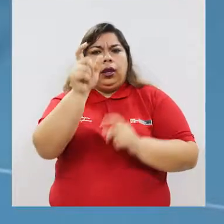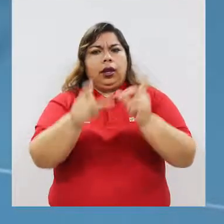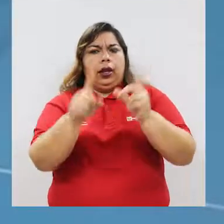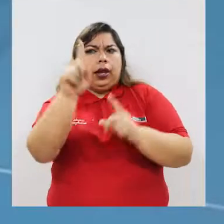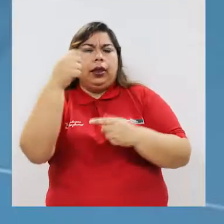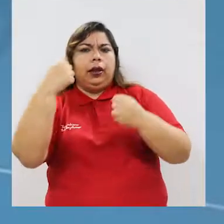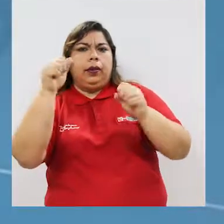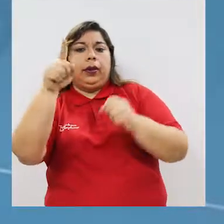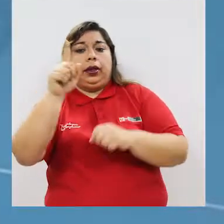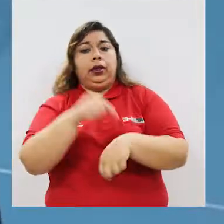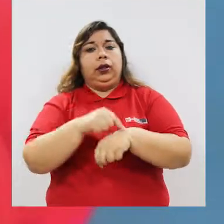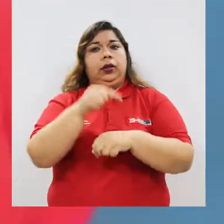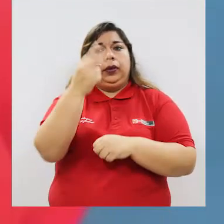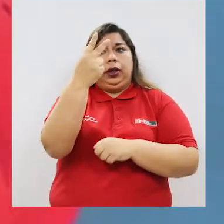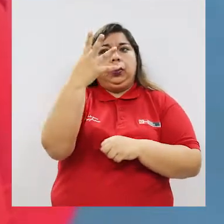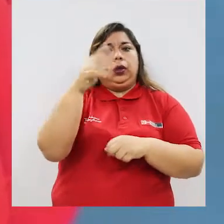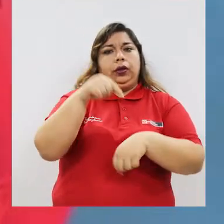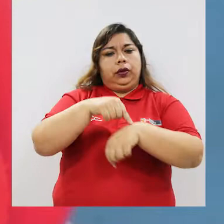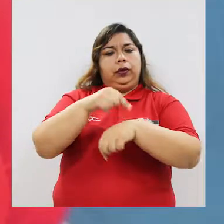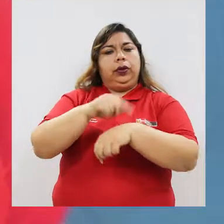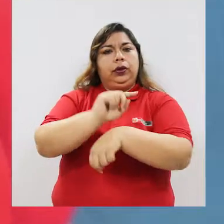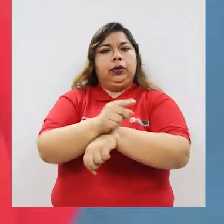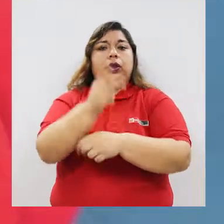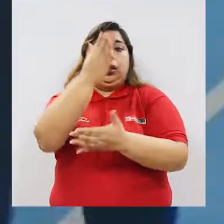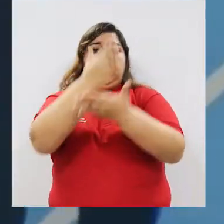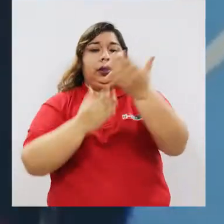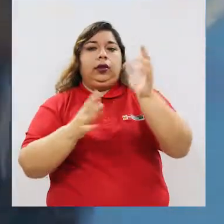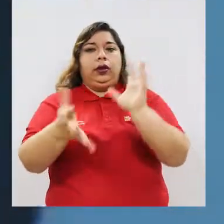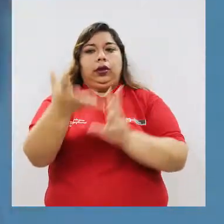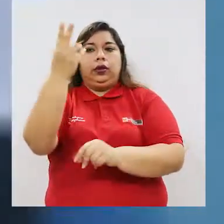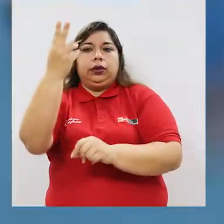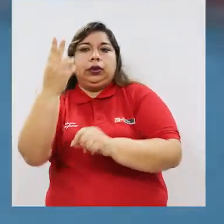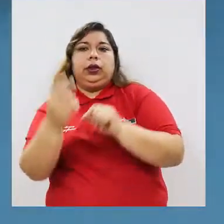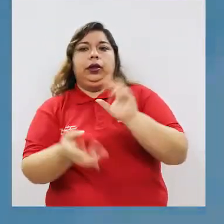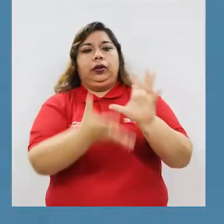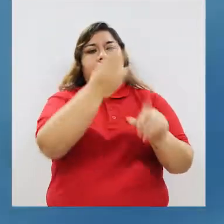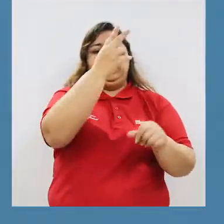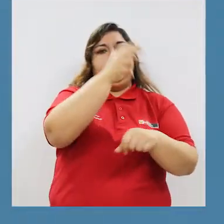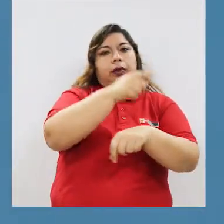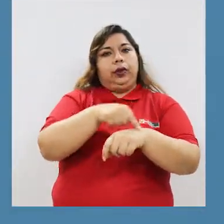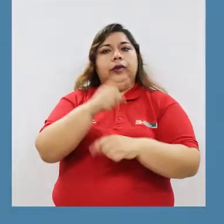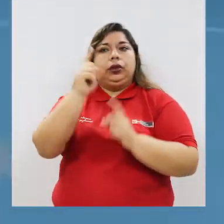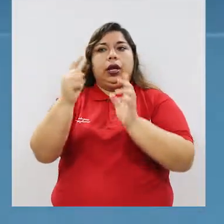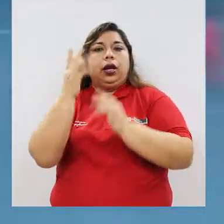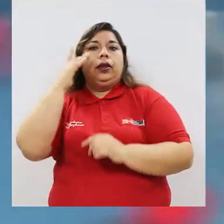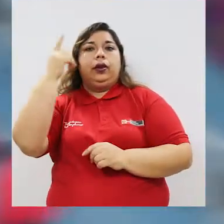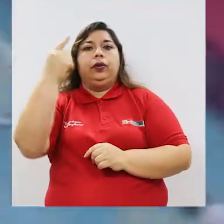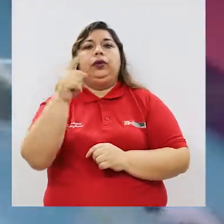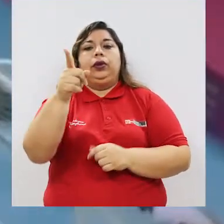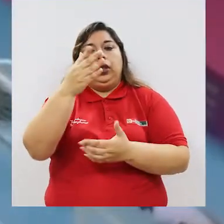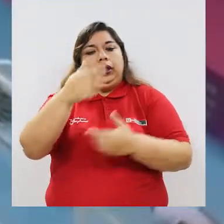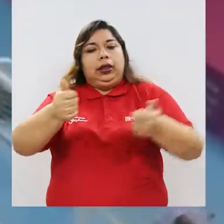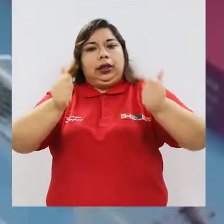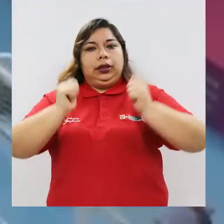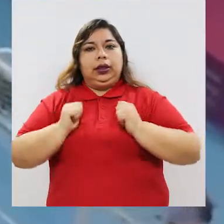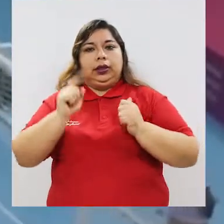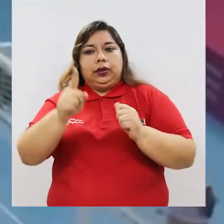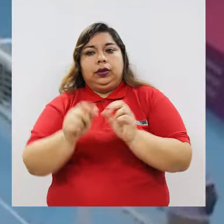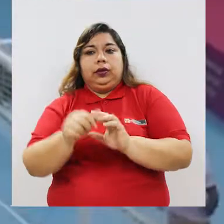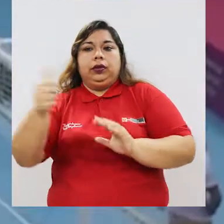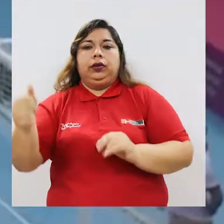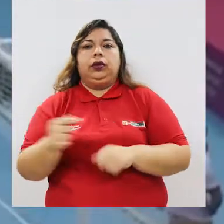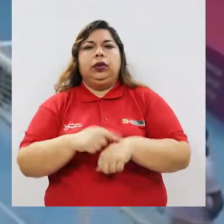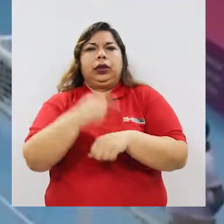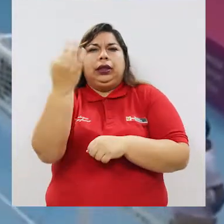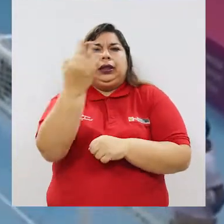Cada partido tiene una duración de 24 minutos, dividido en 2 tiempos de 12 minutos cada uno. El descanso entre una parte y